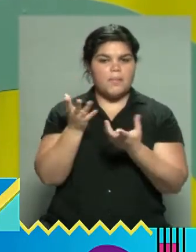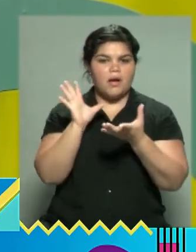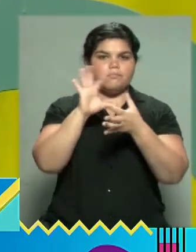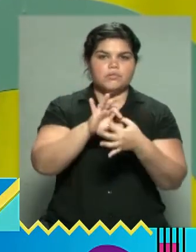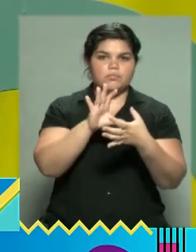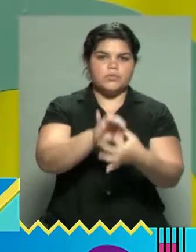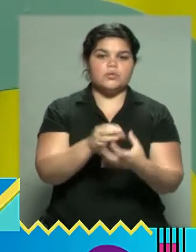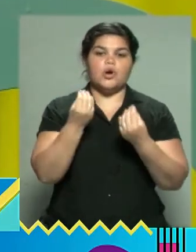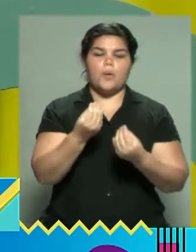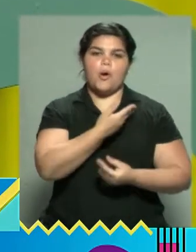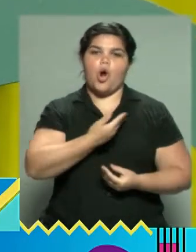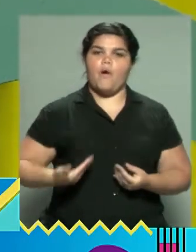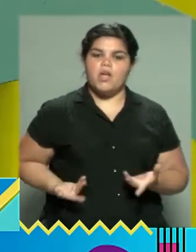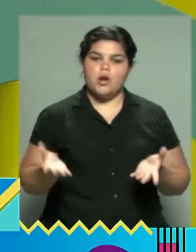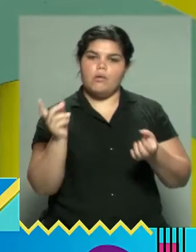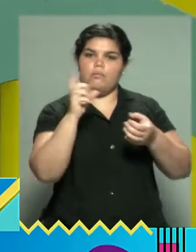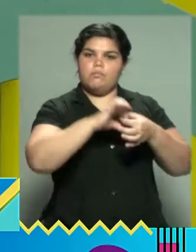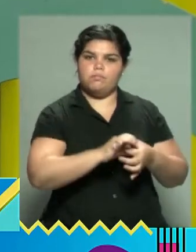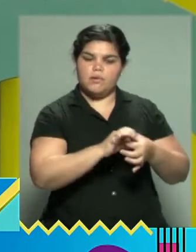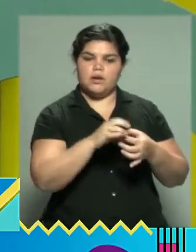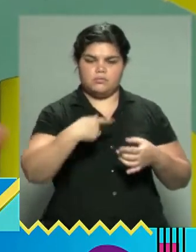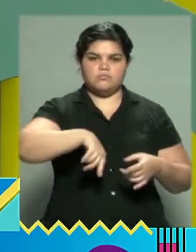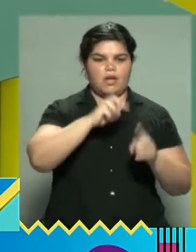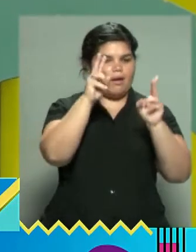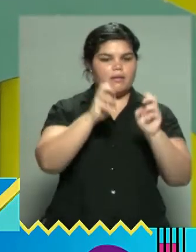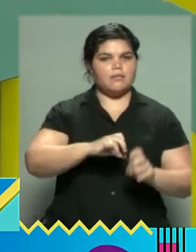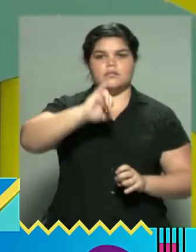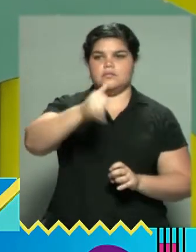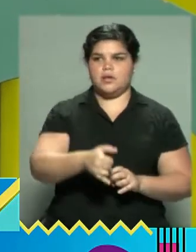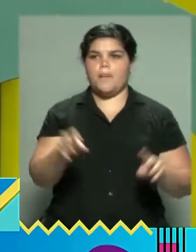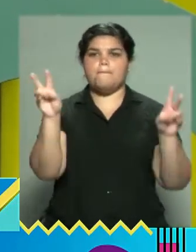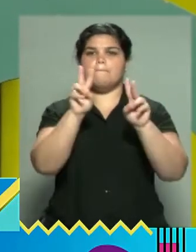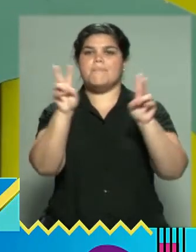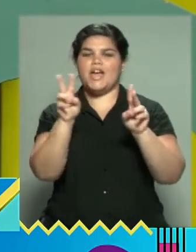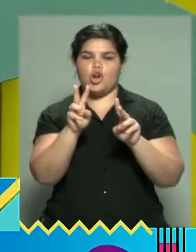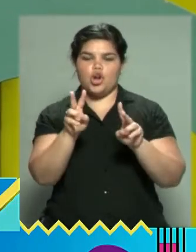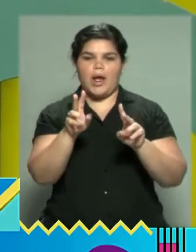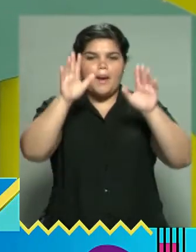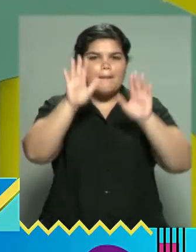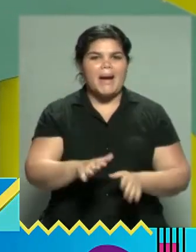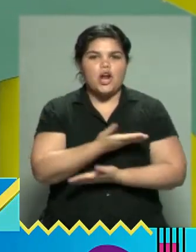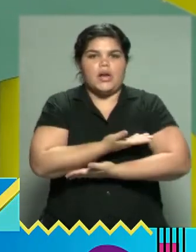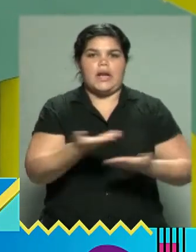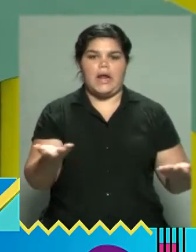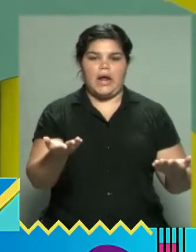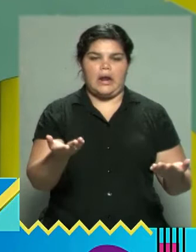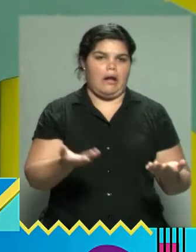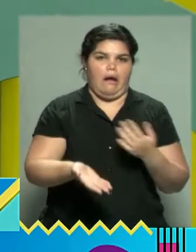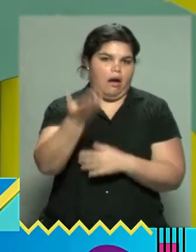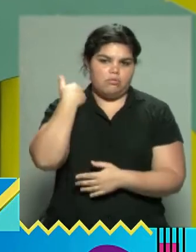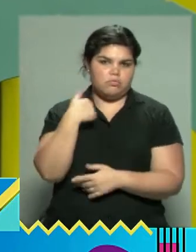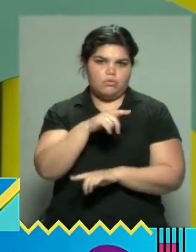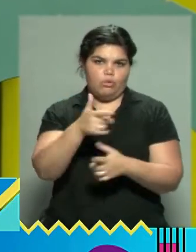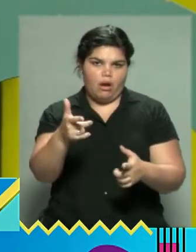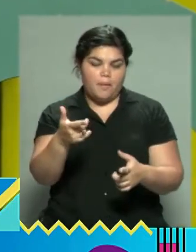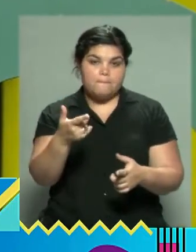los gobiernos de turno. Yo puedo hacer un análisis, digamos, claramente a Perón, como decíamos, no hubo un paro general a Perón, eso no existió. Sí